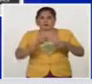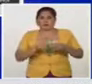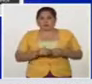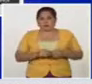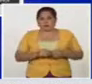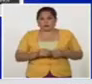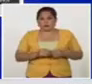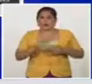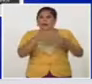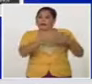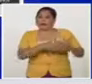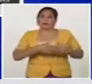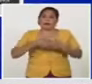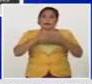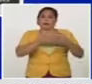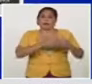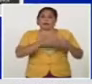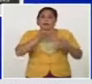Estados Unidos el